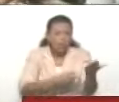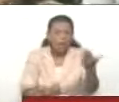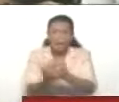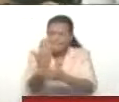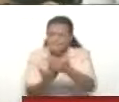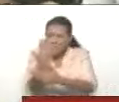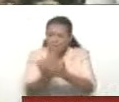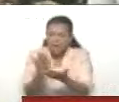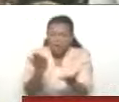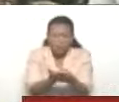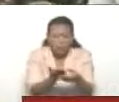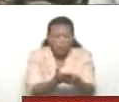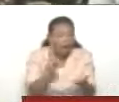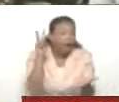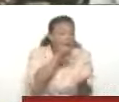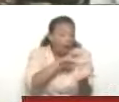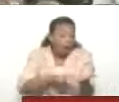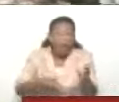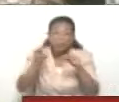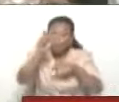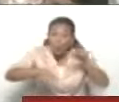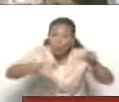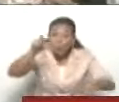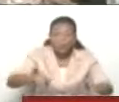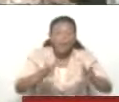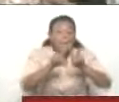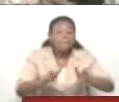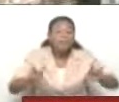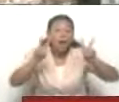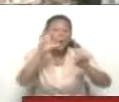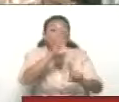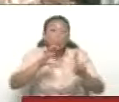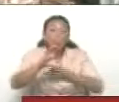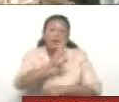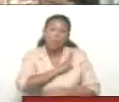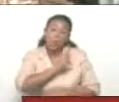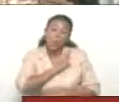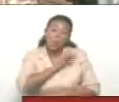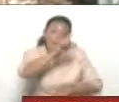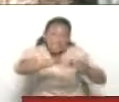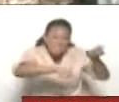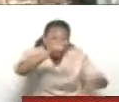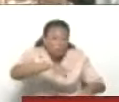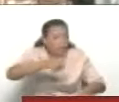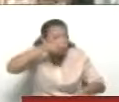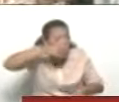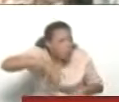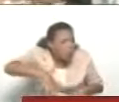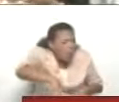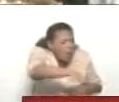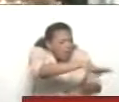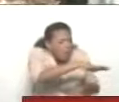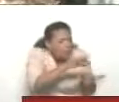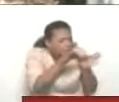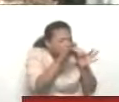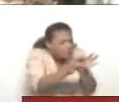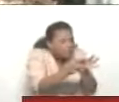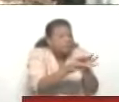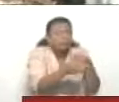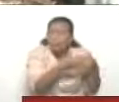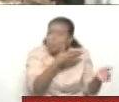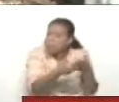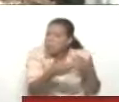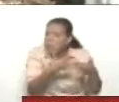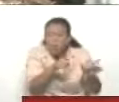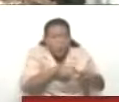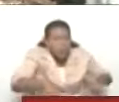impresos, que el país conozca el valor de la cultura venezolana, sobre la que reside, sin ningún lugar